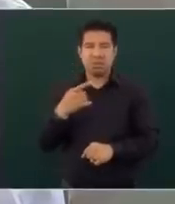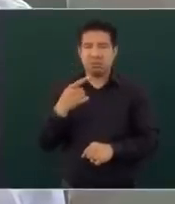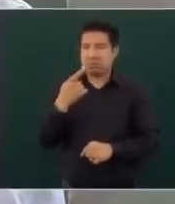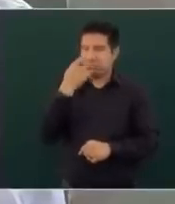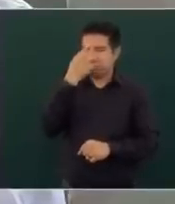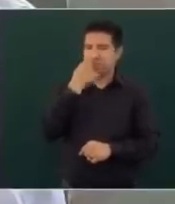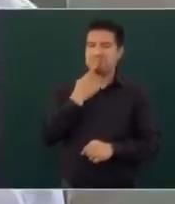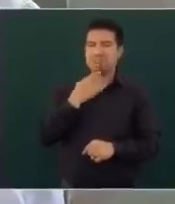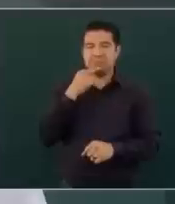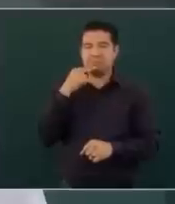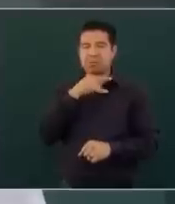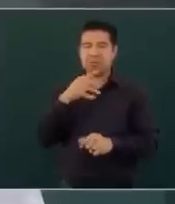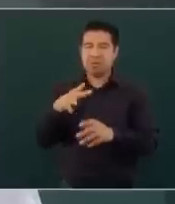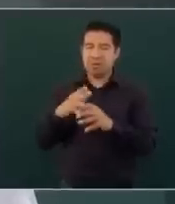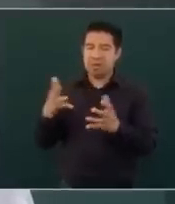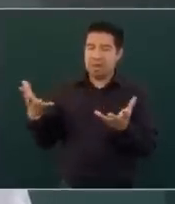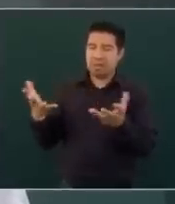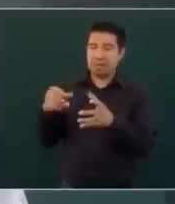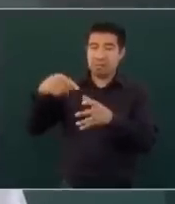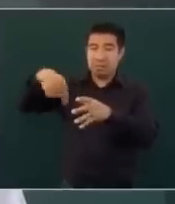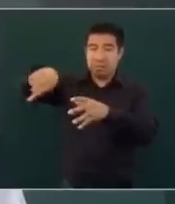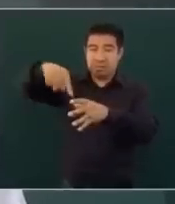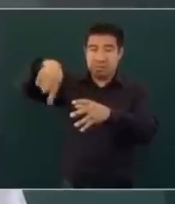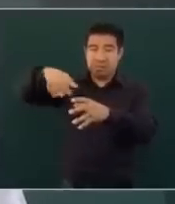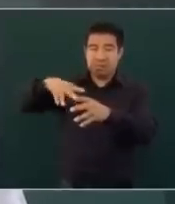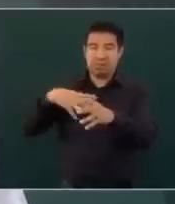indefinida, de medias tintas,